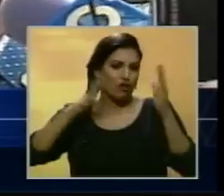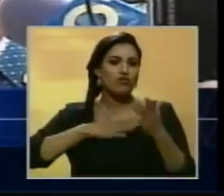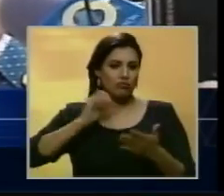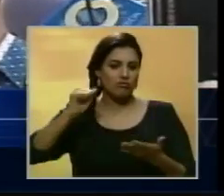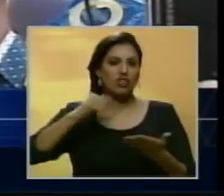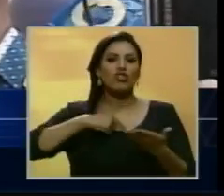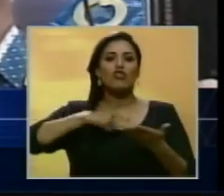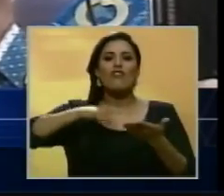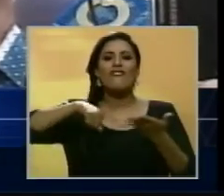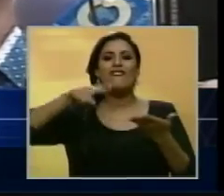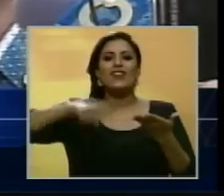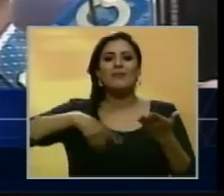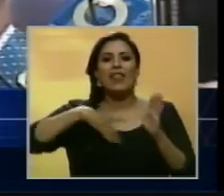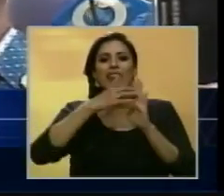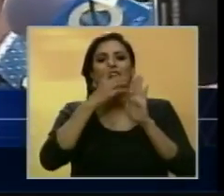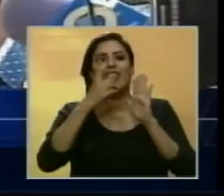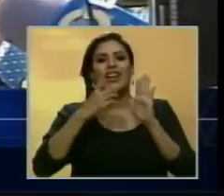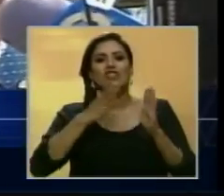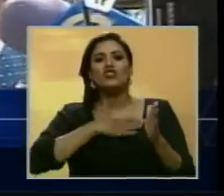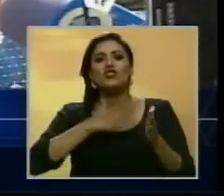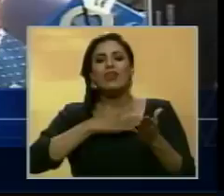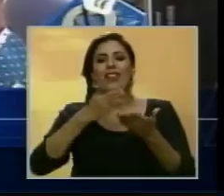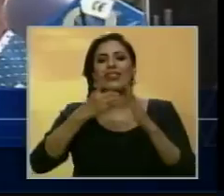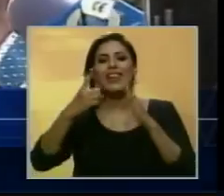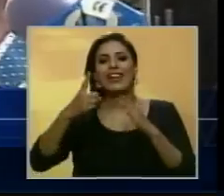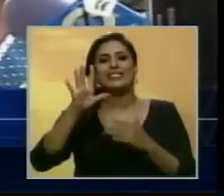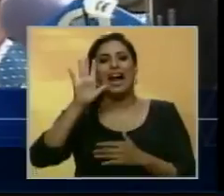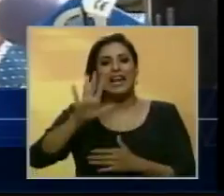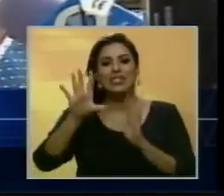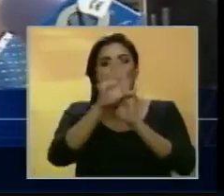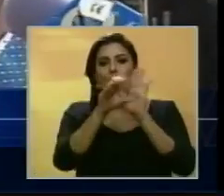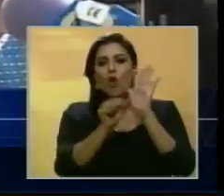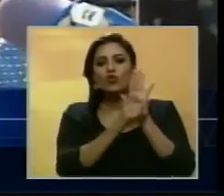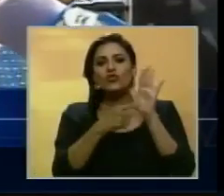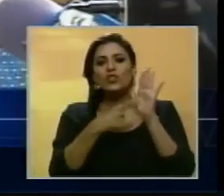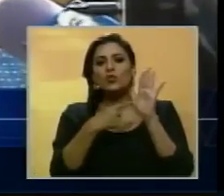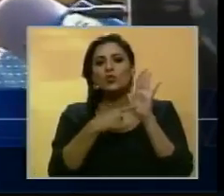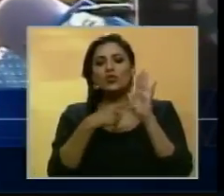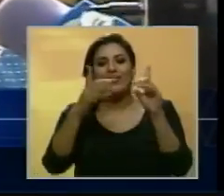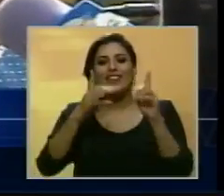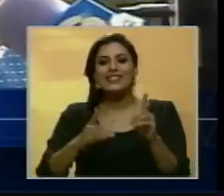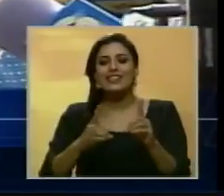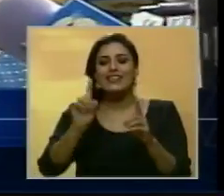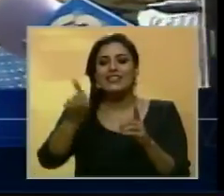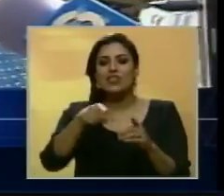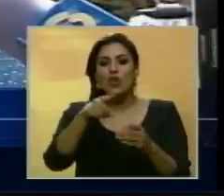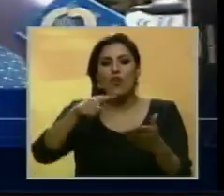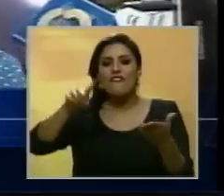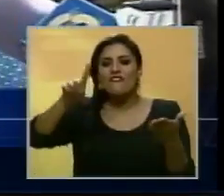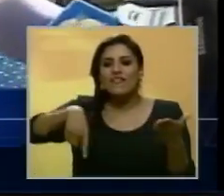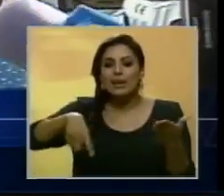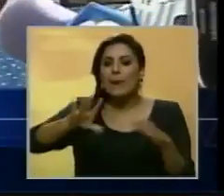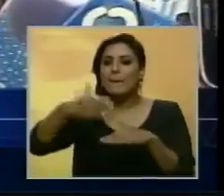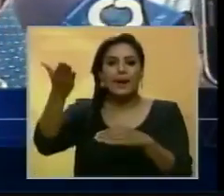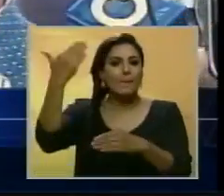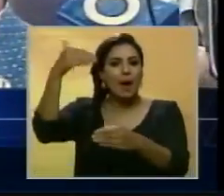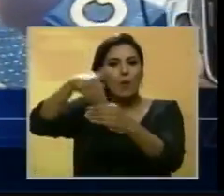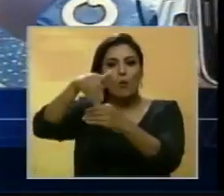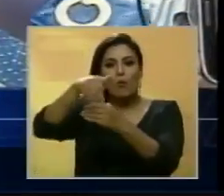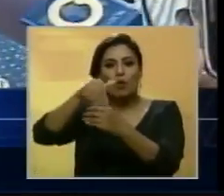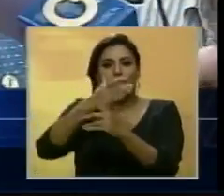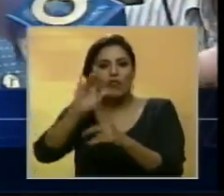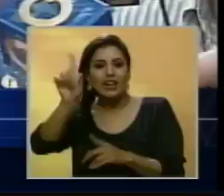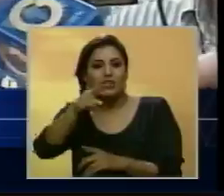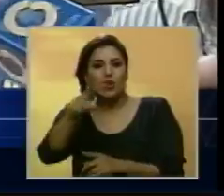algo. Yo ejercí mi derecho, yo ejercí el derecho que me da la Constitución de firmar para convocar el referéndum